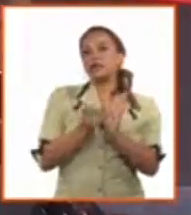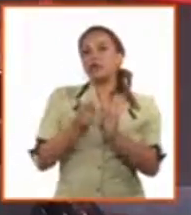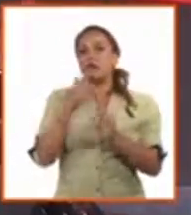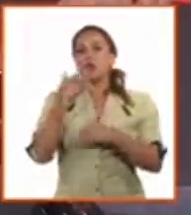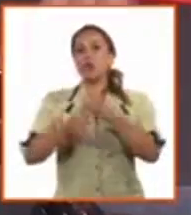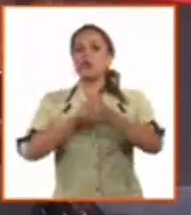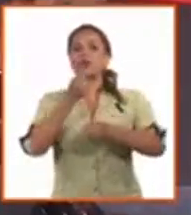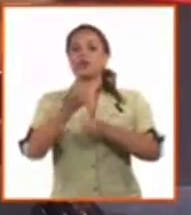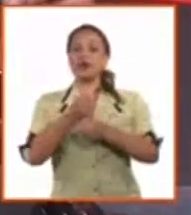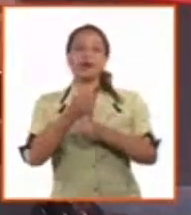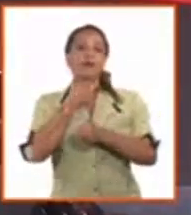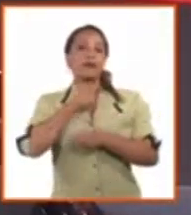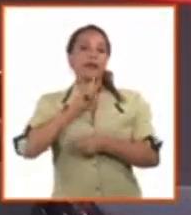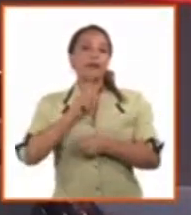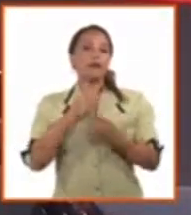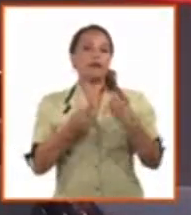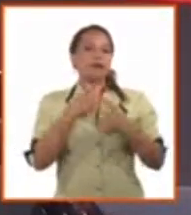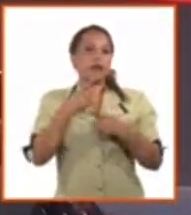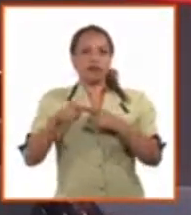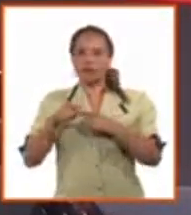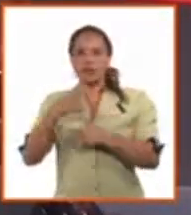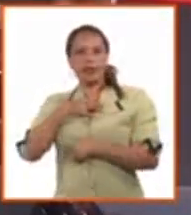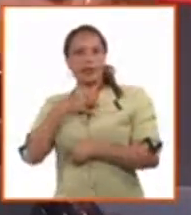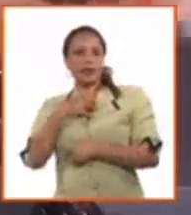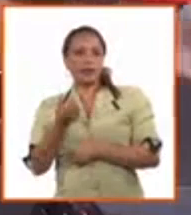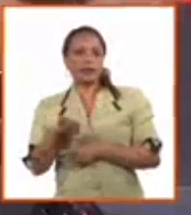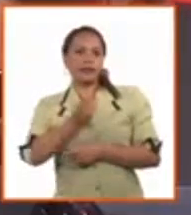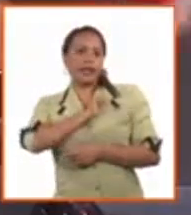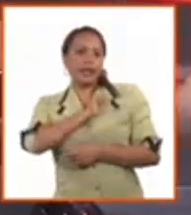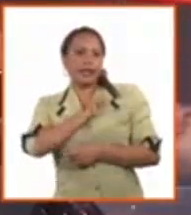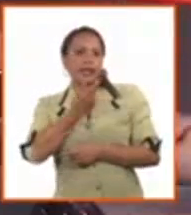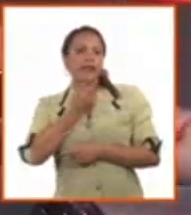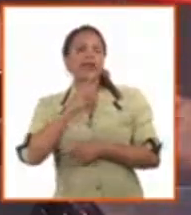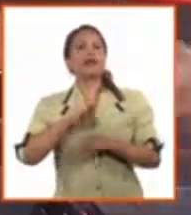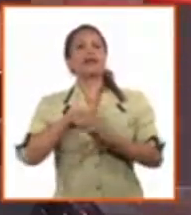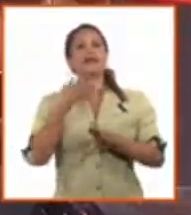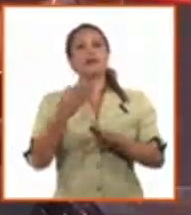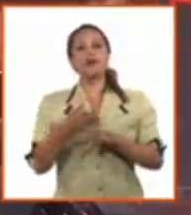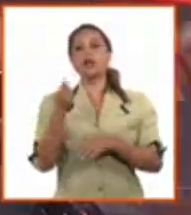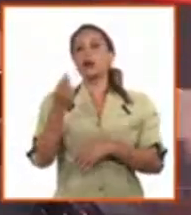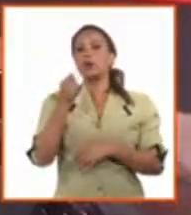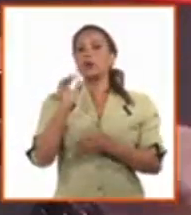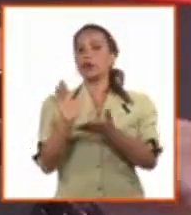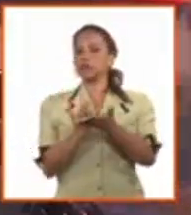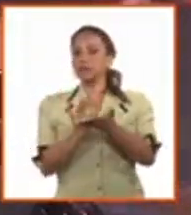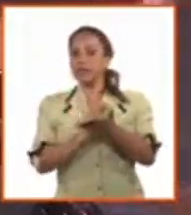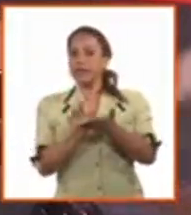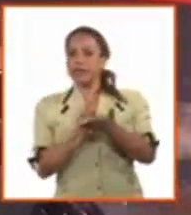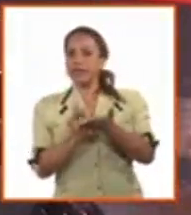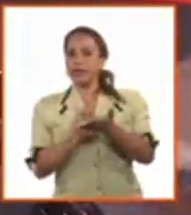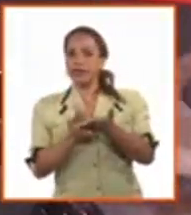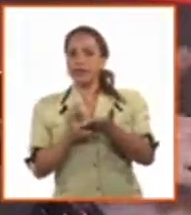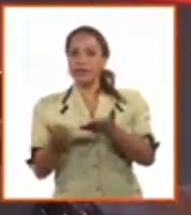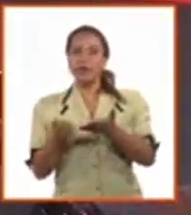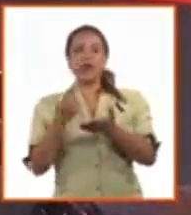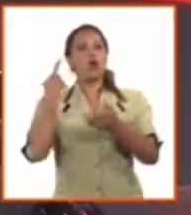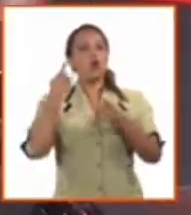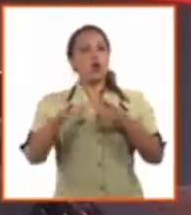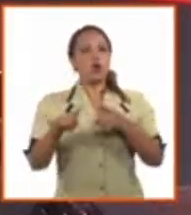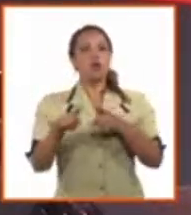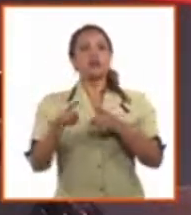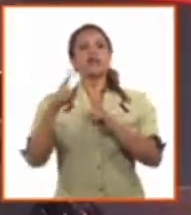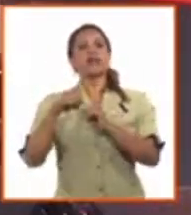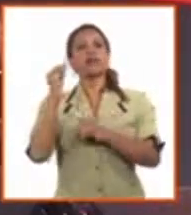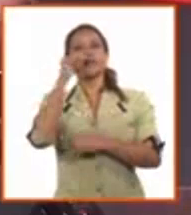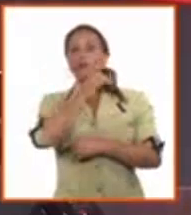a utilizar para determinadas cuestiones que puedan después de más permitirle la economía digital la introducción nosotros